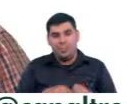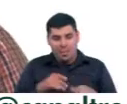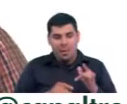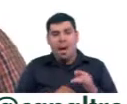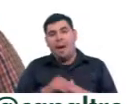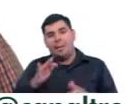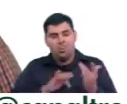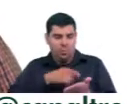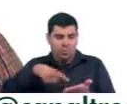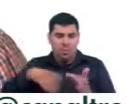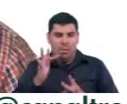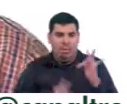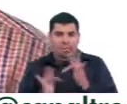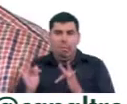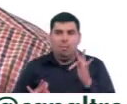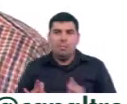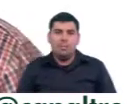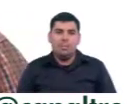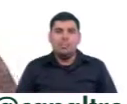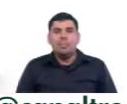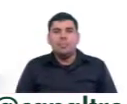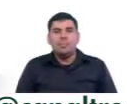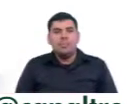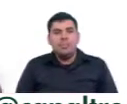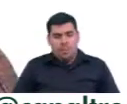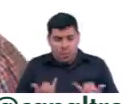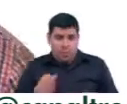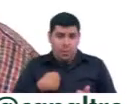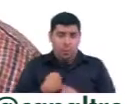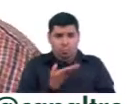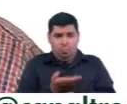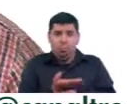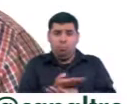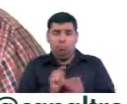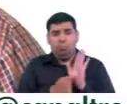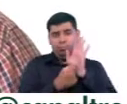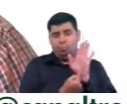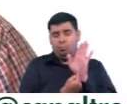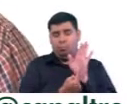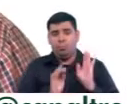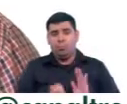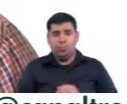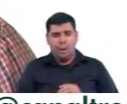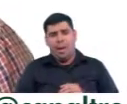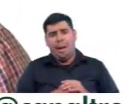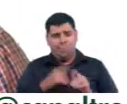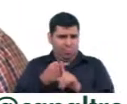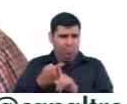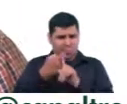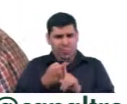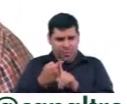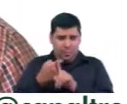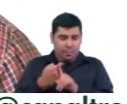vengo en causa propia sustentar el porqué algunos requisitos que son cuestionados por parte de la procuraduría regional